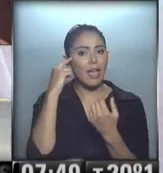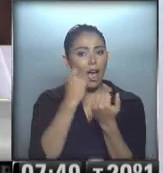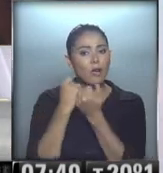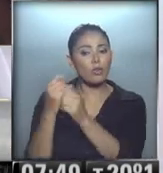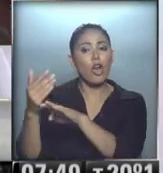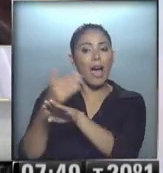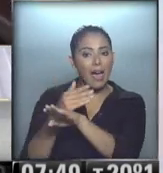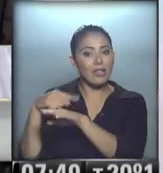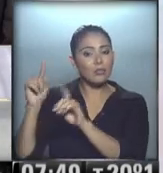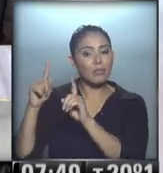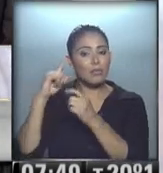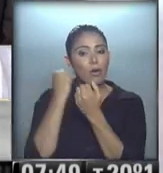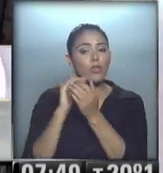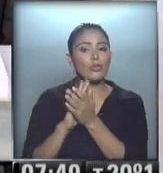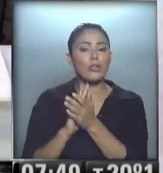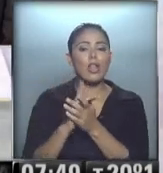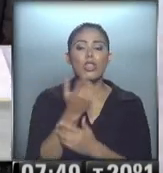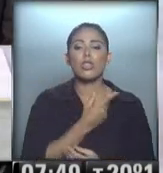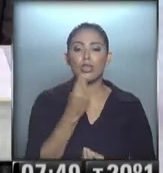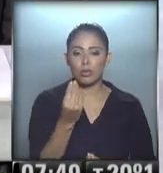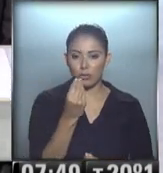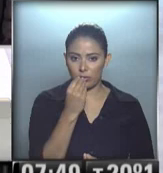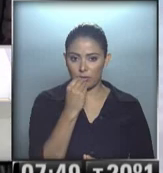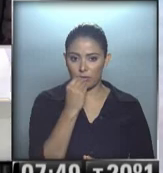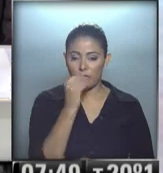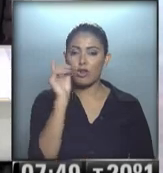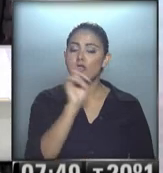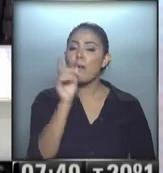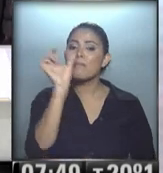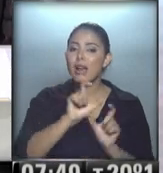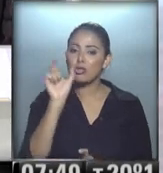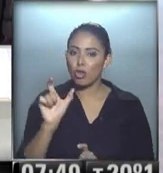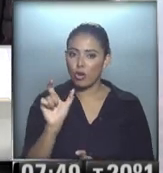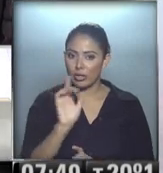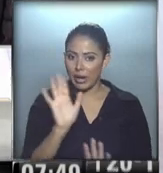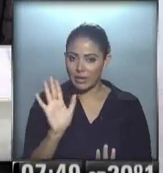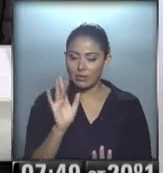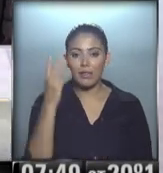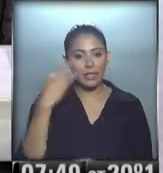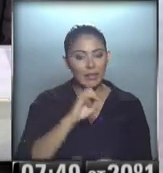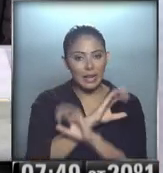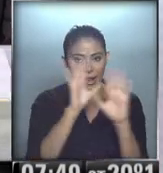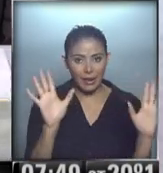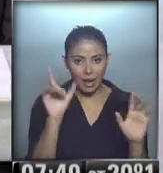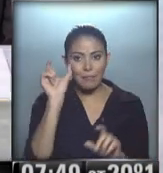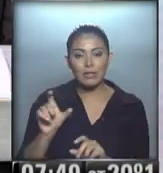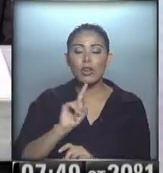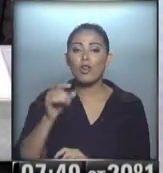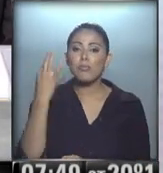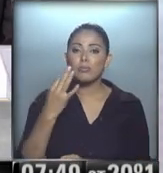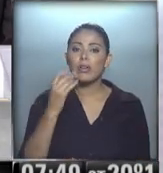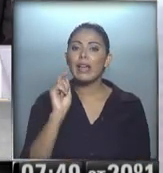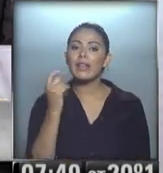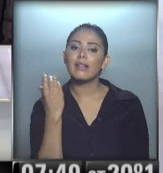los bloques sobre los lugares, no las personas, eso debemos dejar muy en claro, y